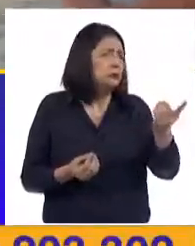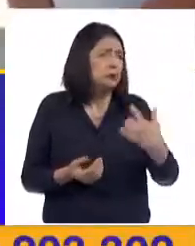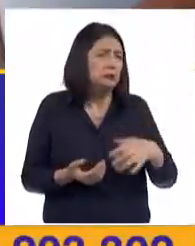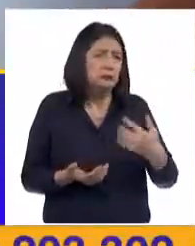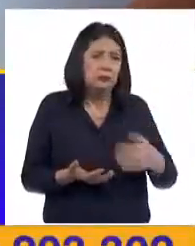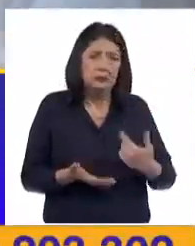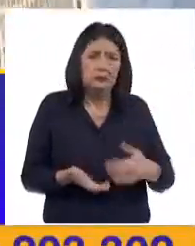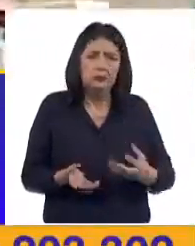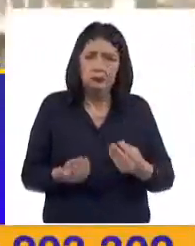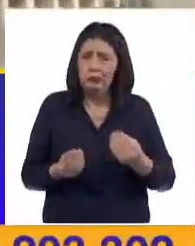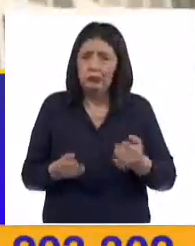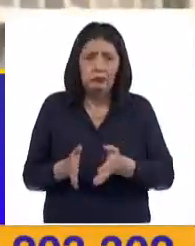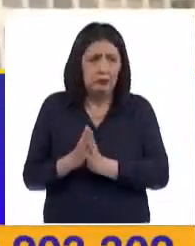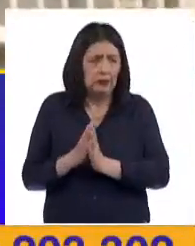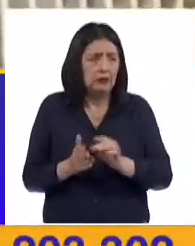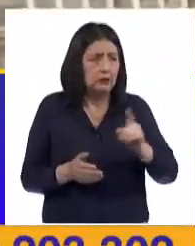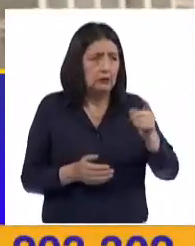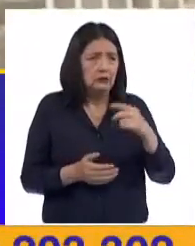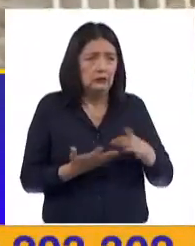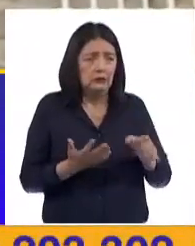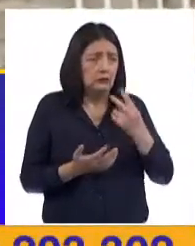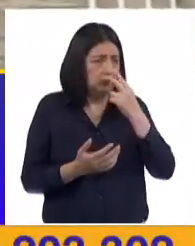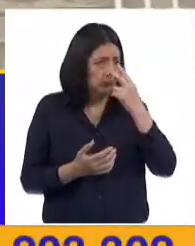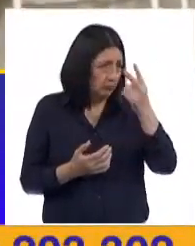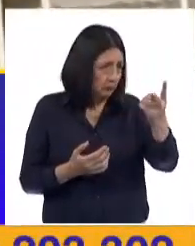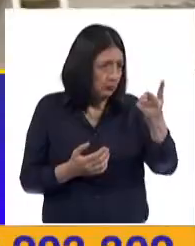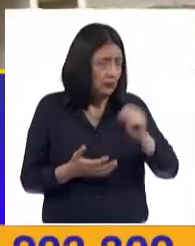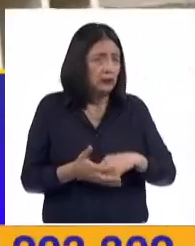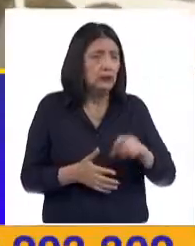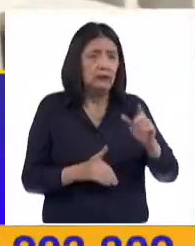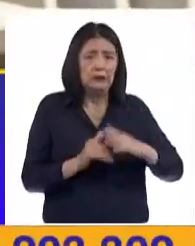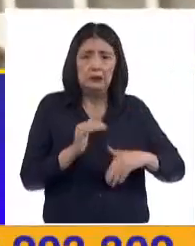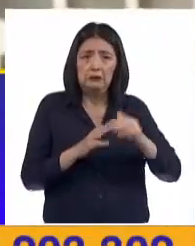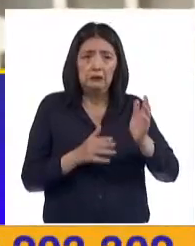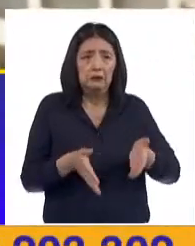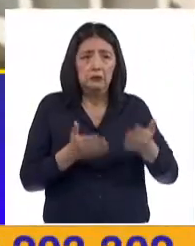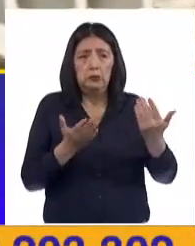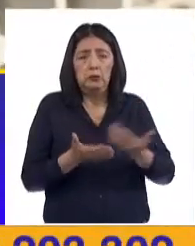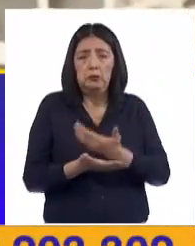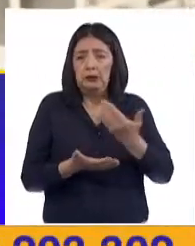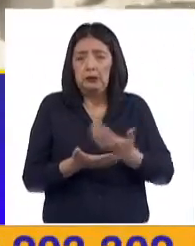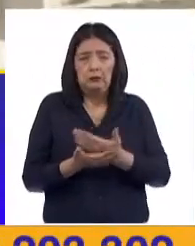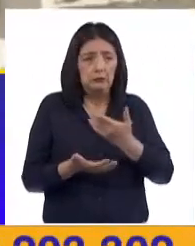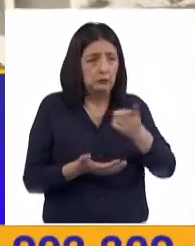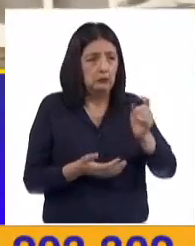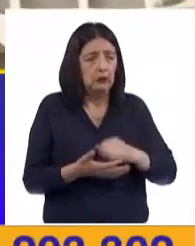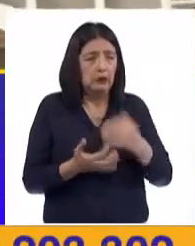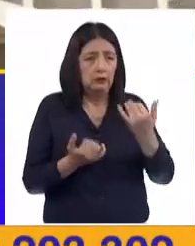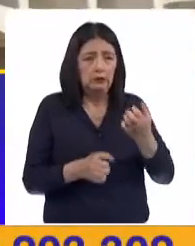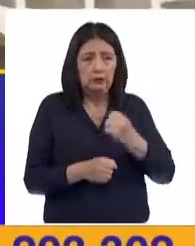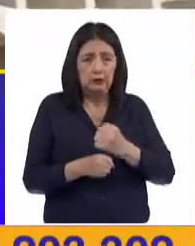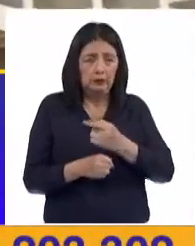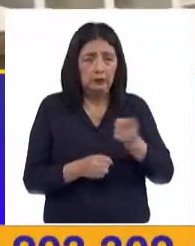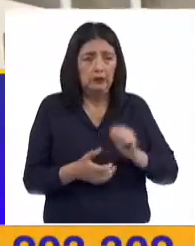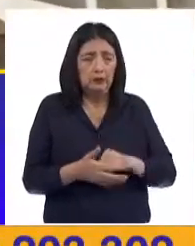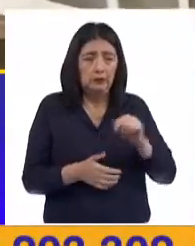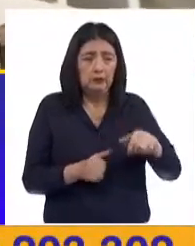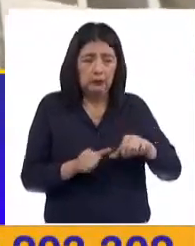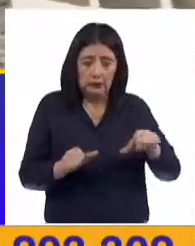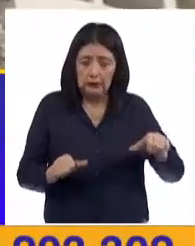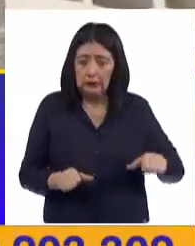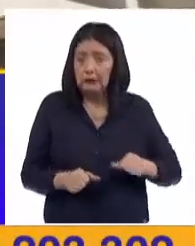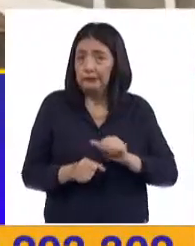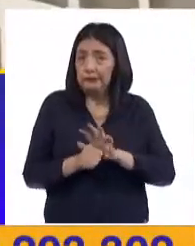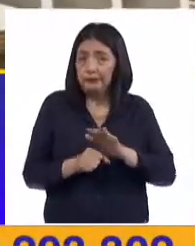tanta la demanda de nichos que vean en la parte posterior, están construyendo nuevos nichos, están en full trabajo aquí. Este es el área